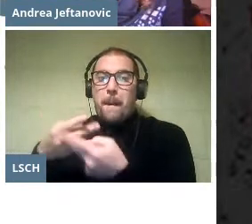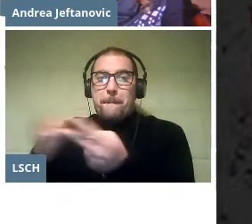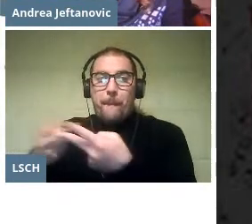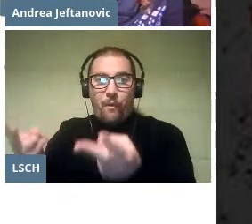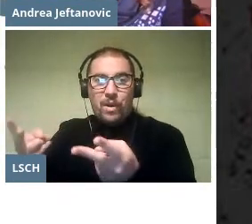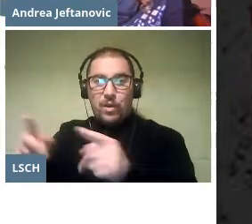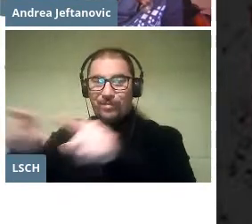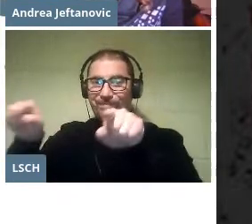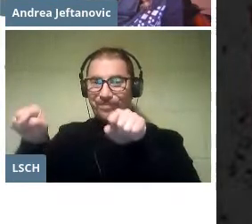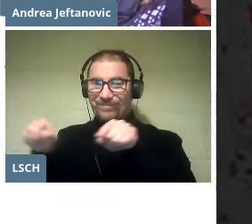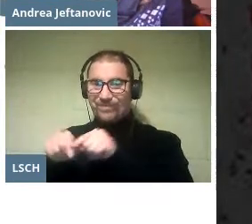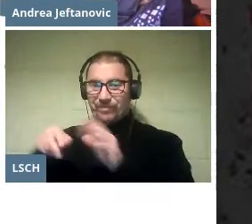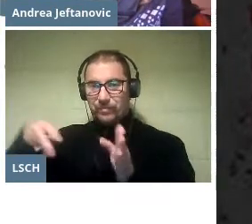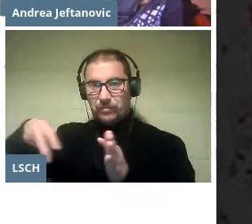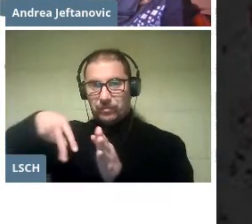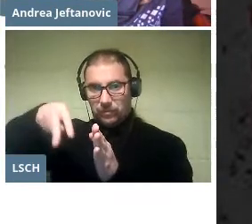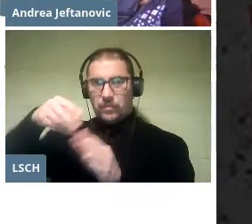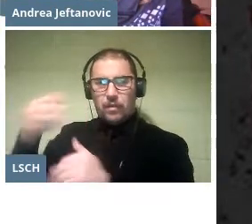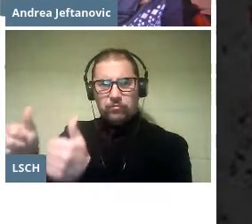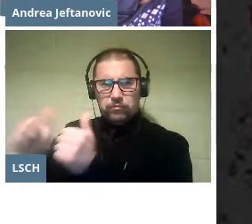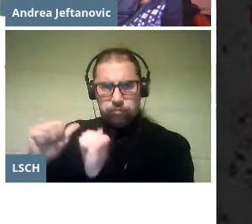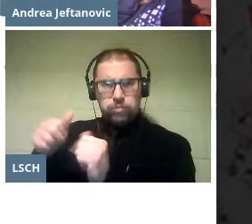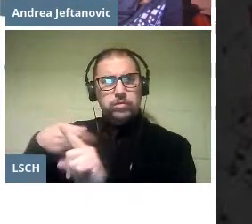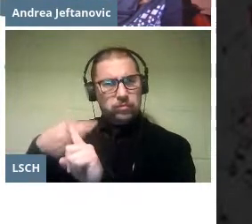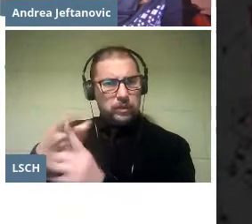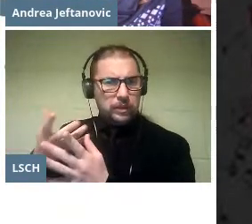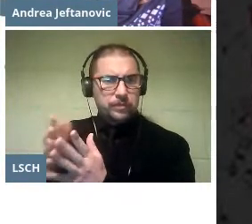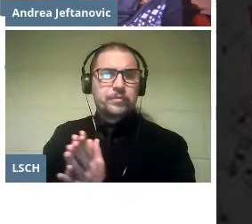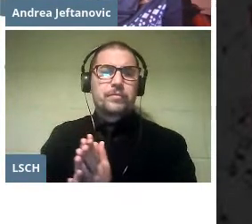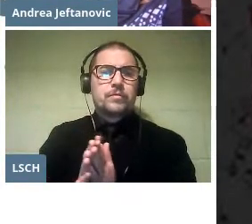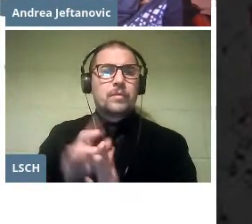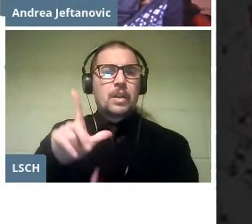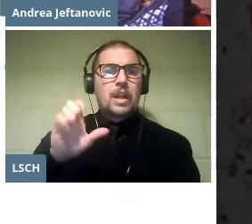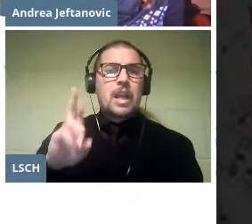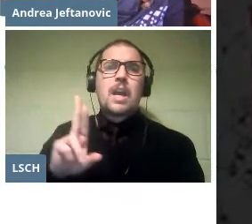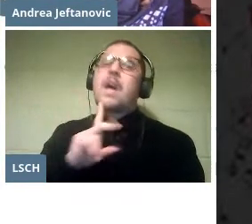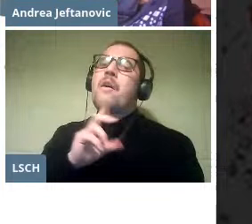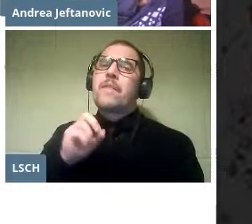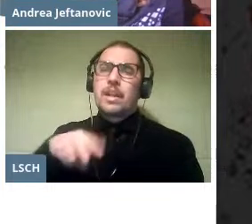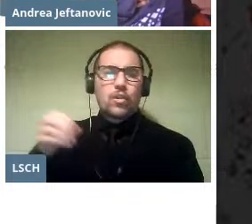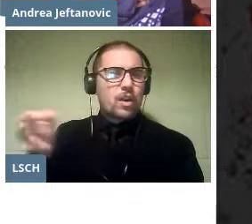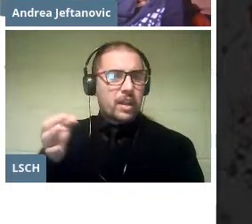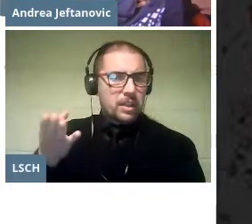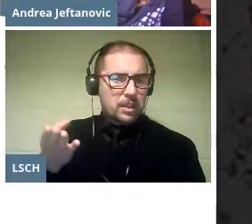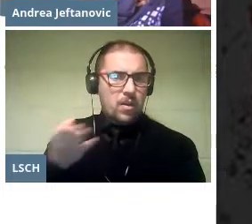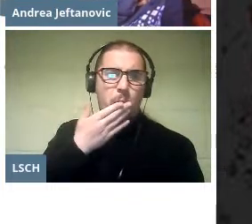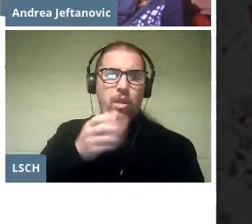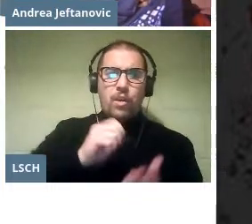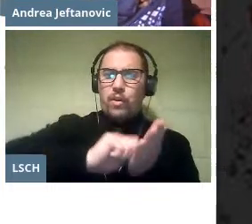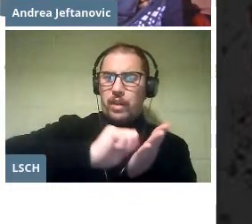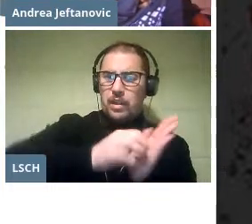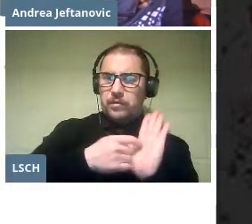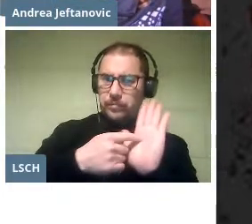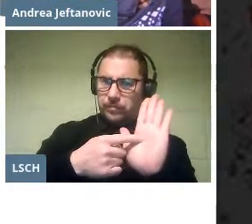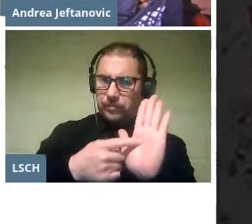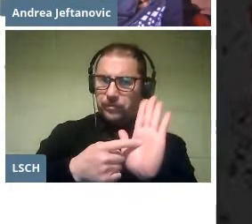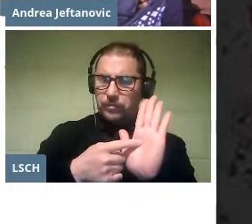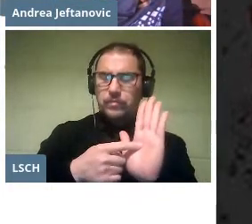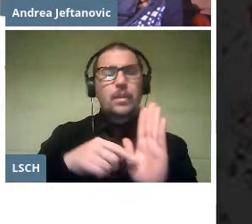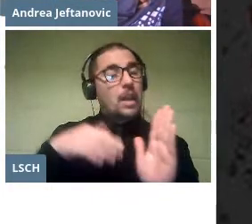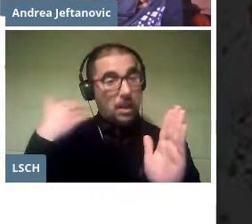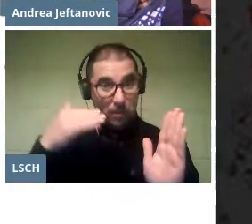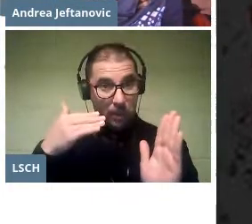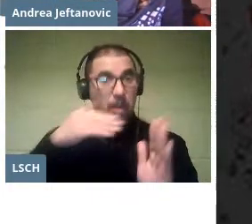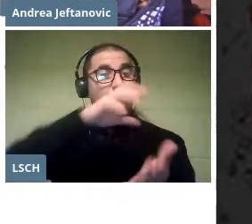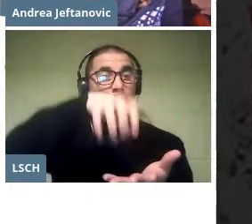esto también presenta desafíos. David Le Breton lo hace notar cuando afirma: es significativo que en la